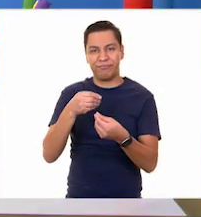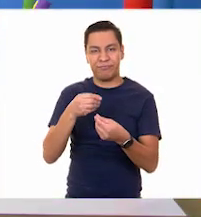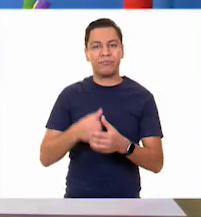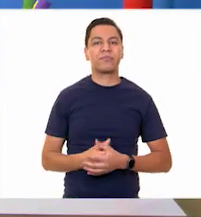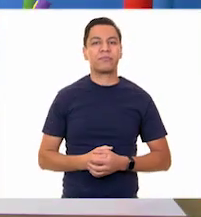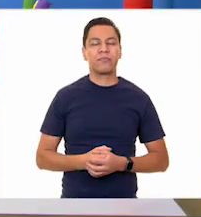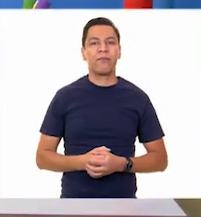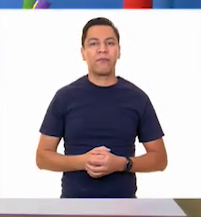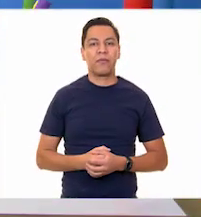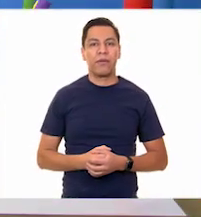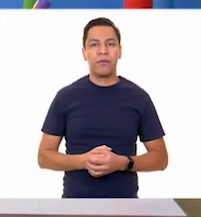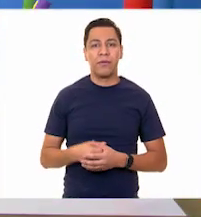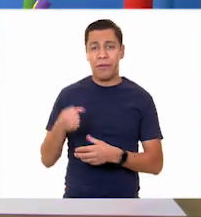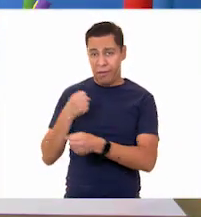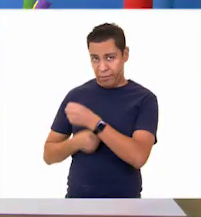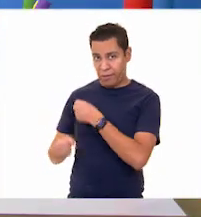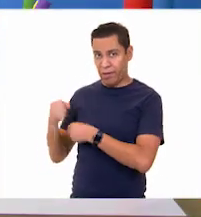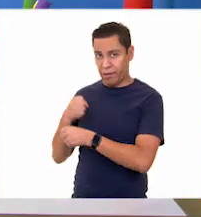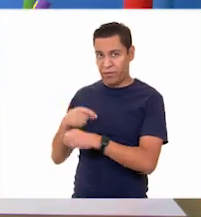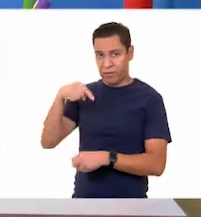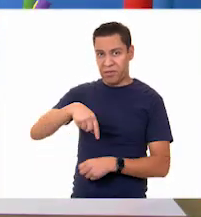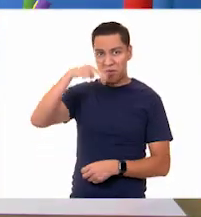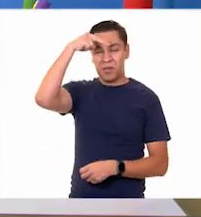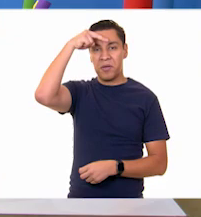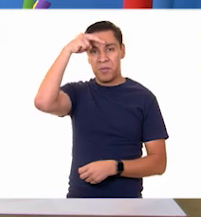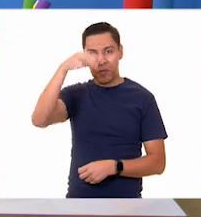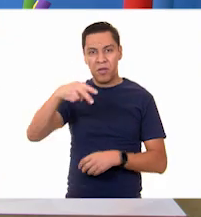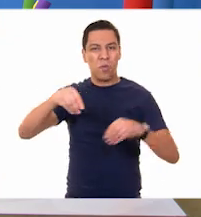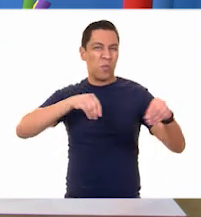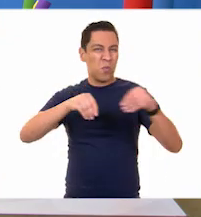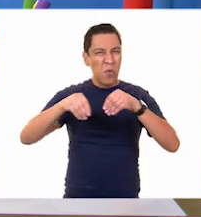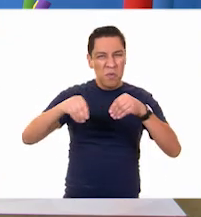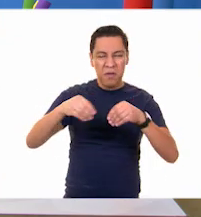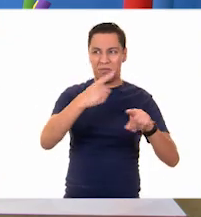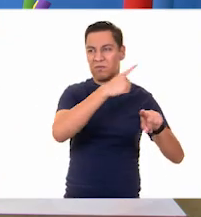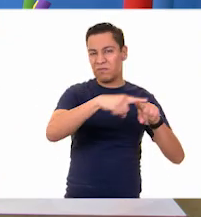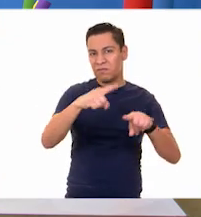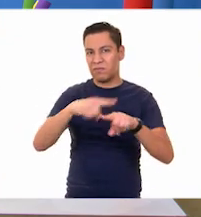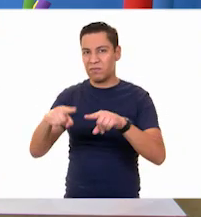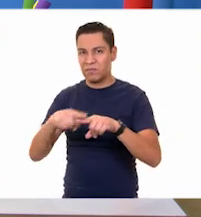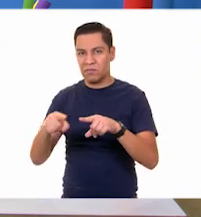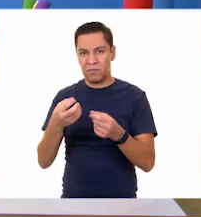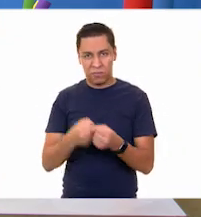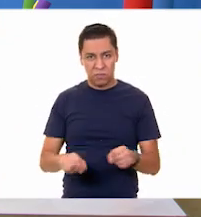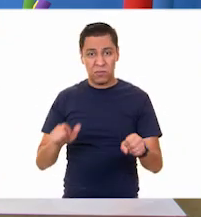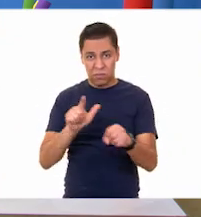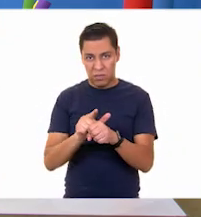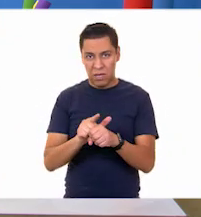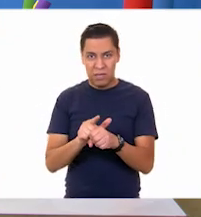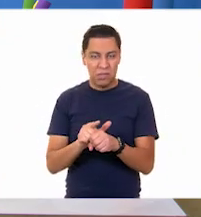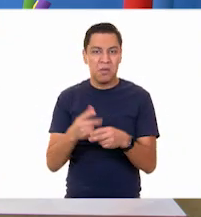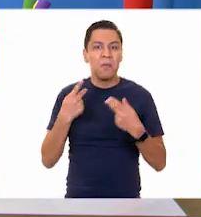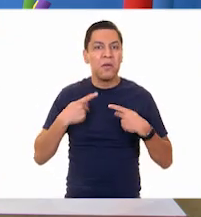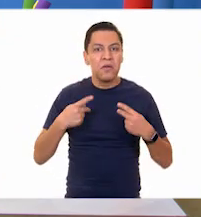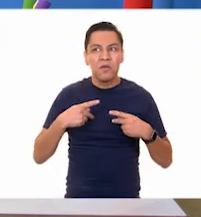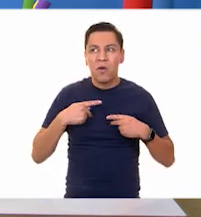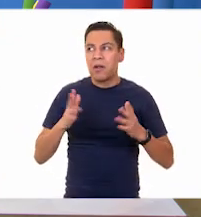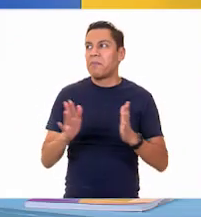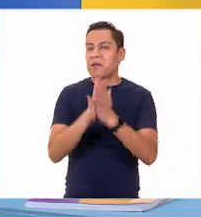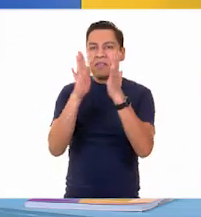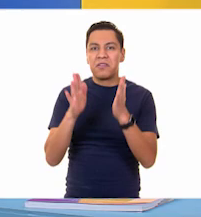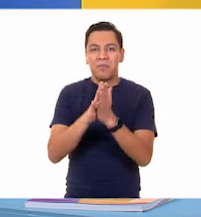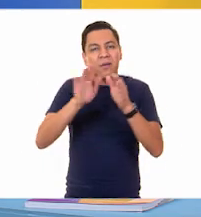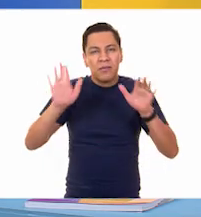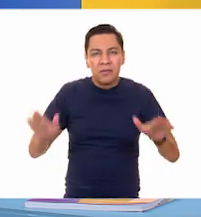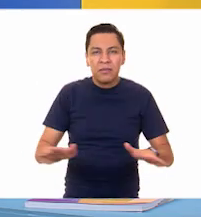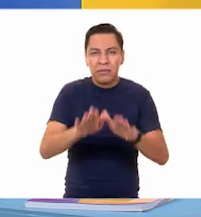últimos años, en nuestro país ha habido múltiples movimientos sociales que se han organizado para atender este problema, como por ejemplo